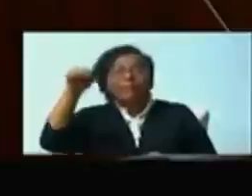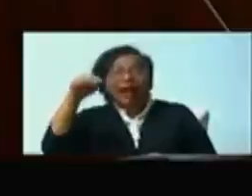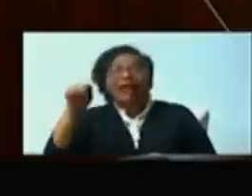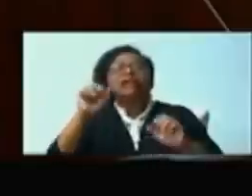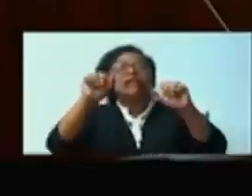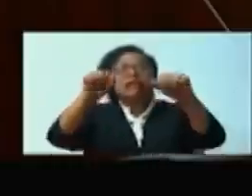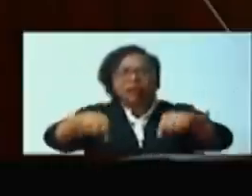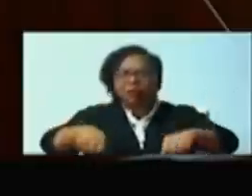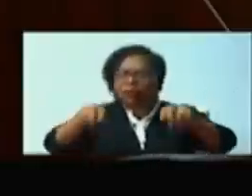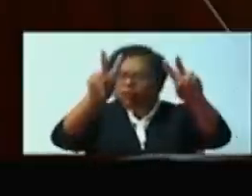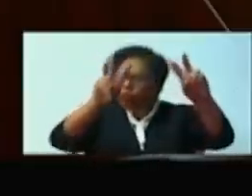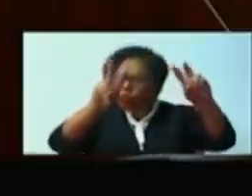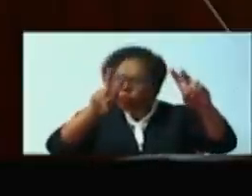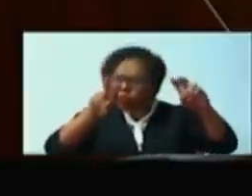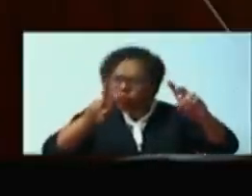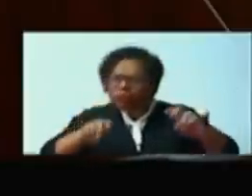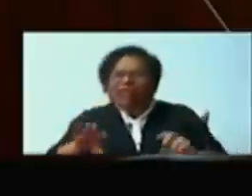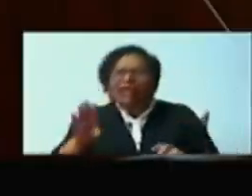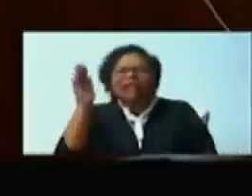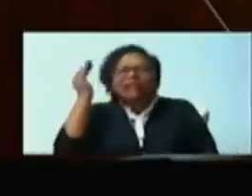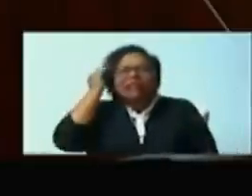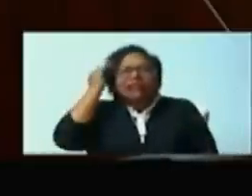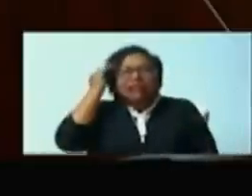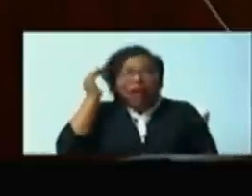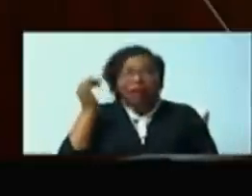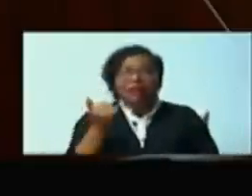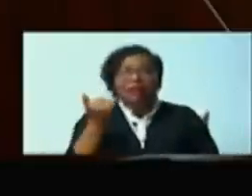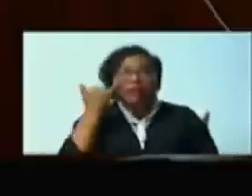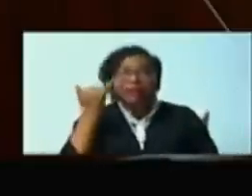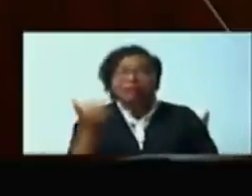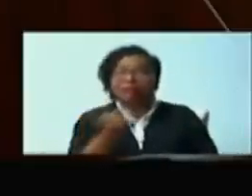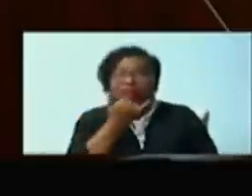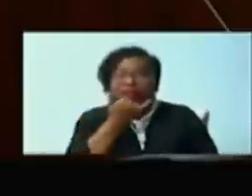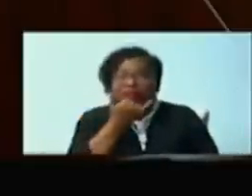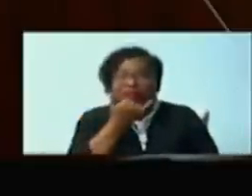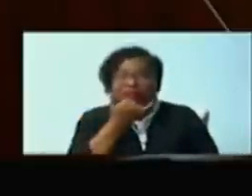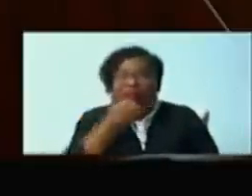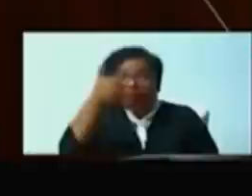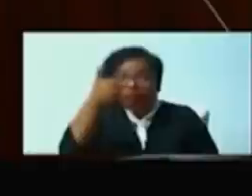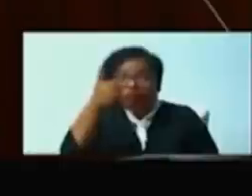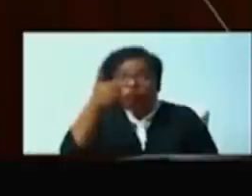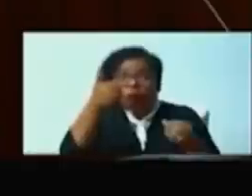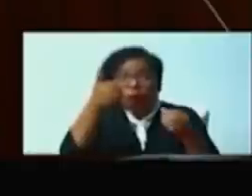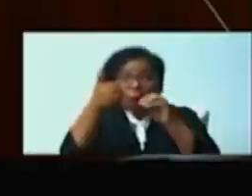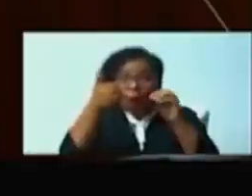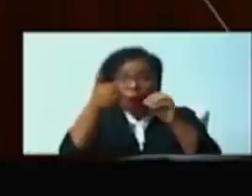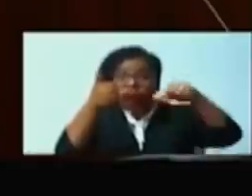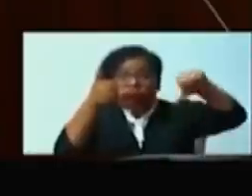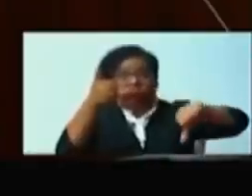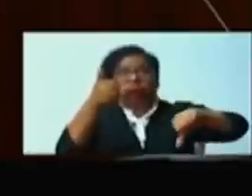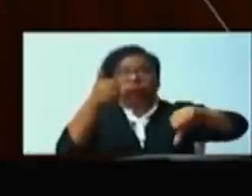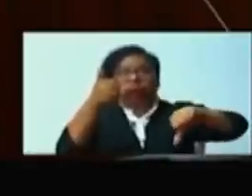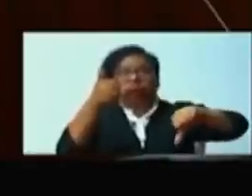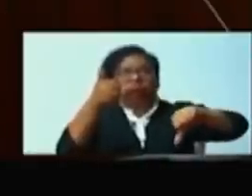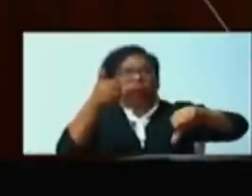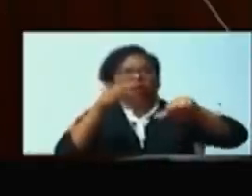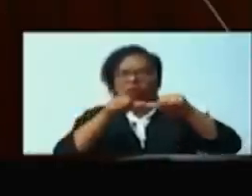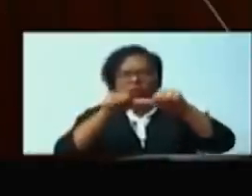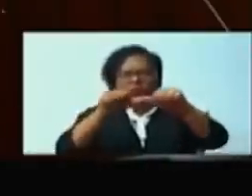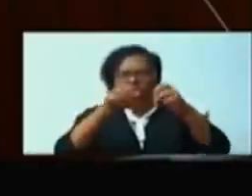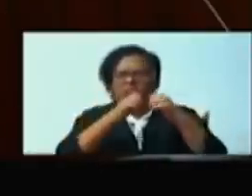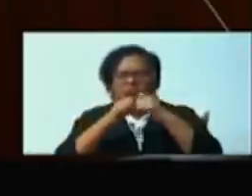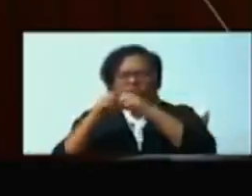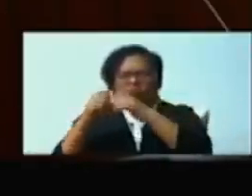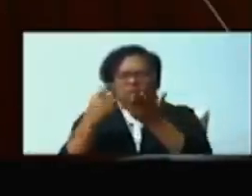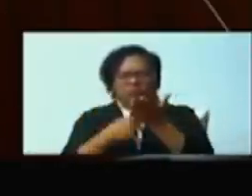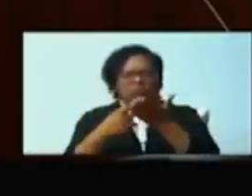son acusados ante el senado de la república para que tome la decisión eso es lo que procede no seguir con los